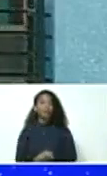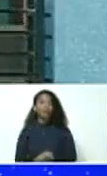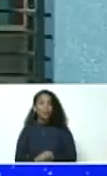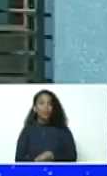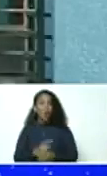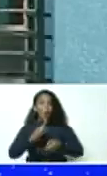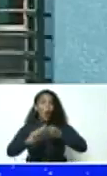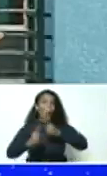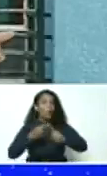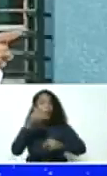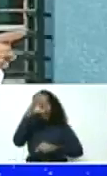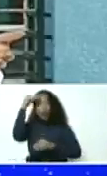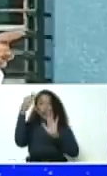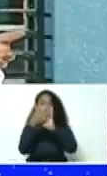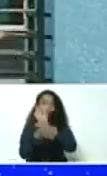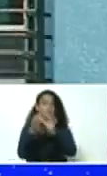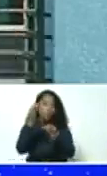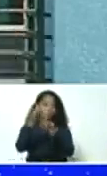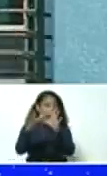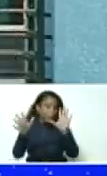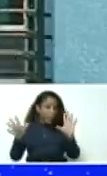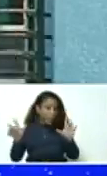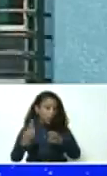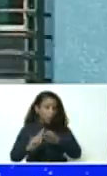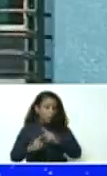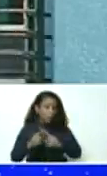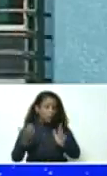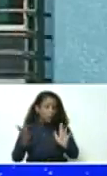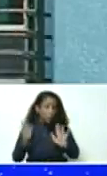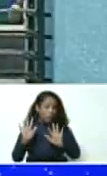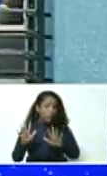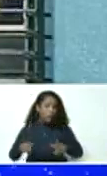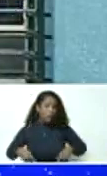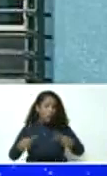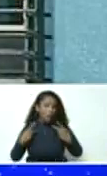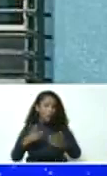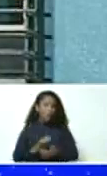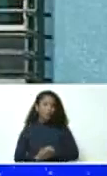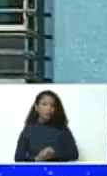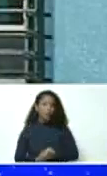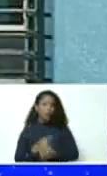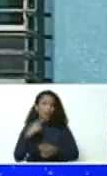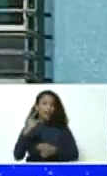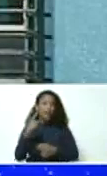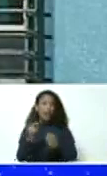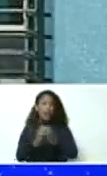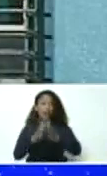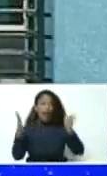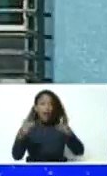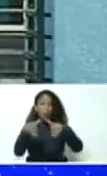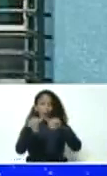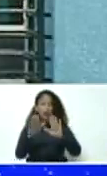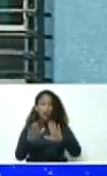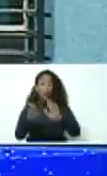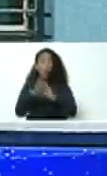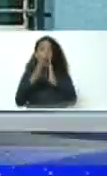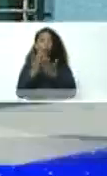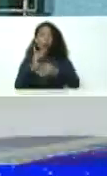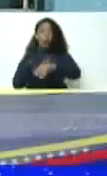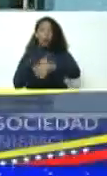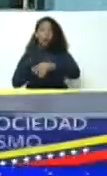cosas de Dios, cosas de la vida. Padrino, se anuncia una gran recesión mundial en el momento en